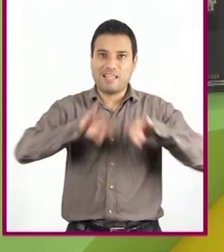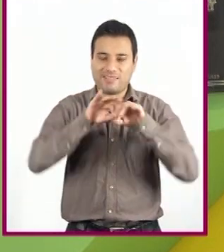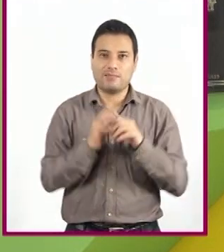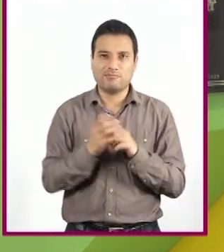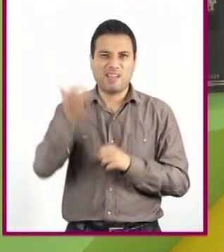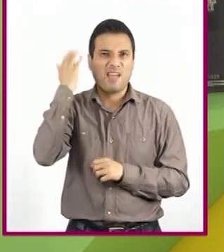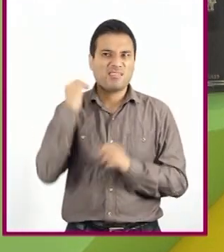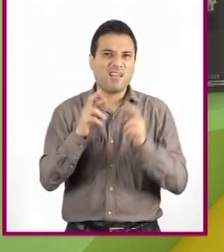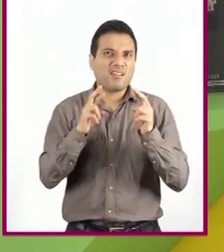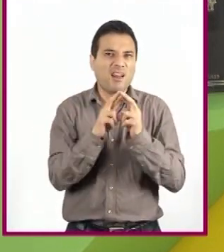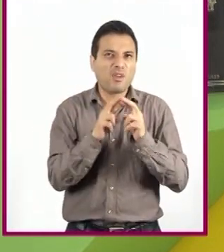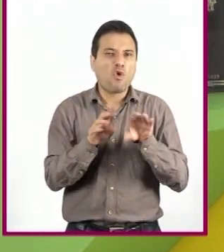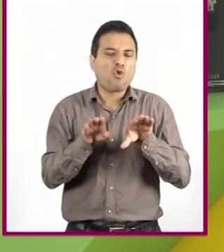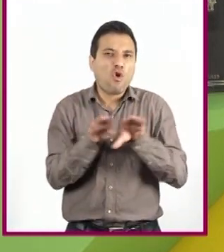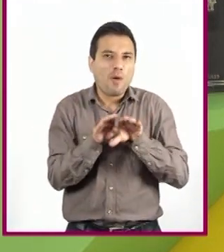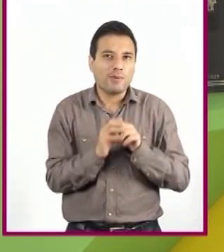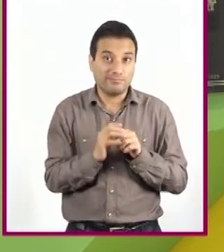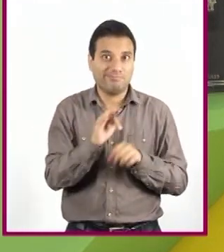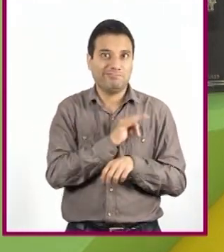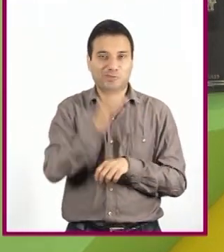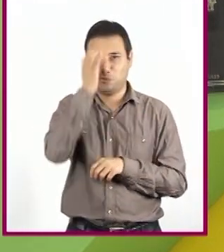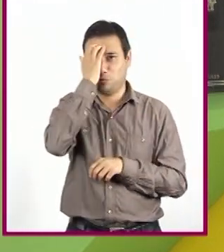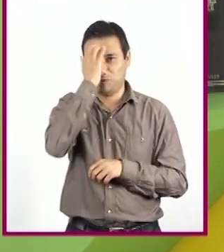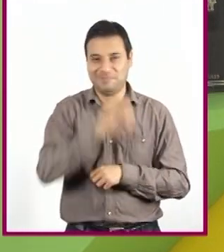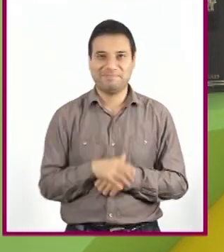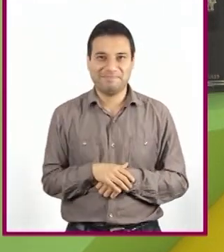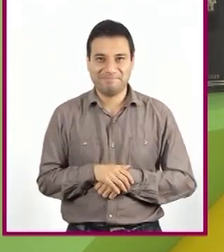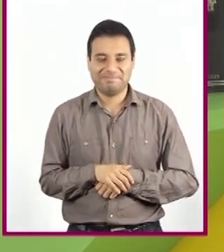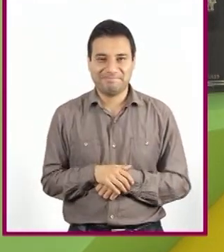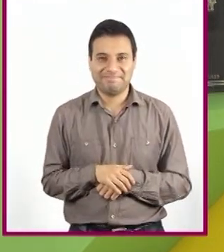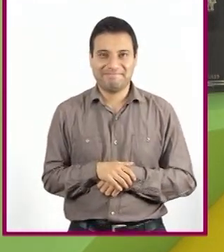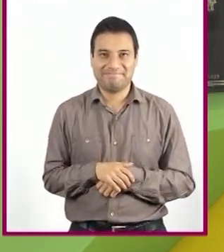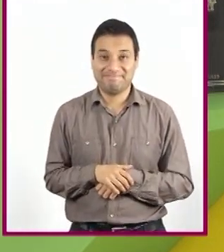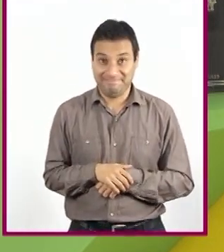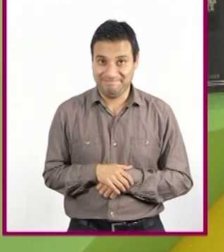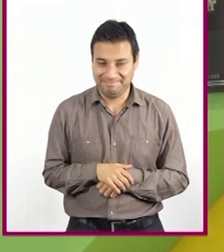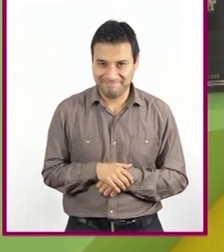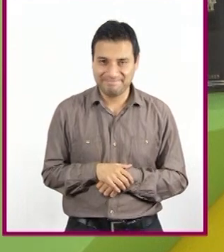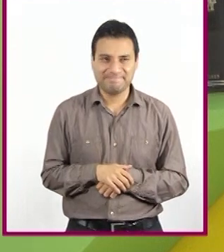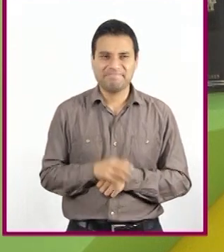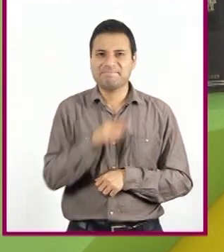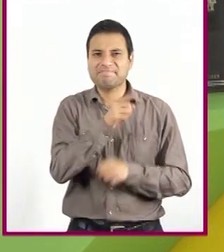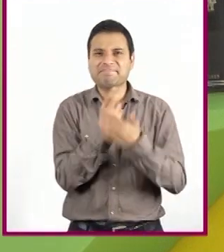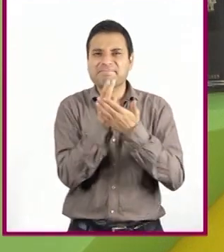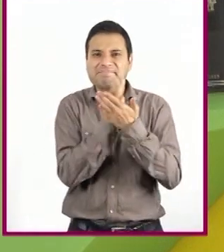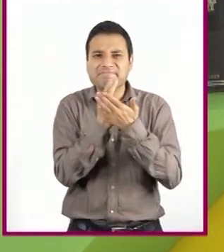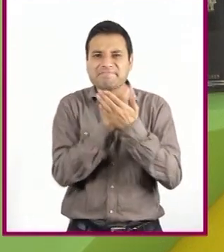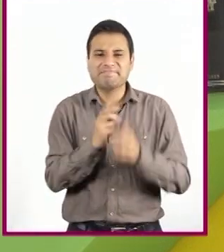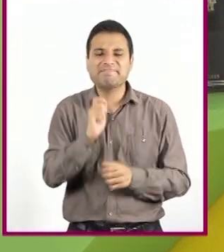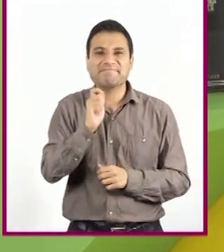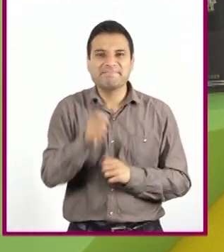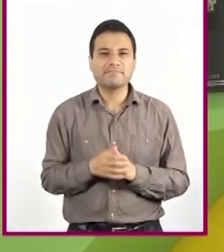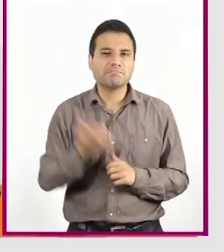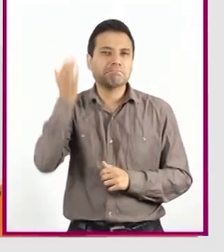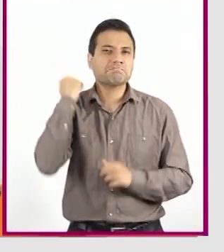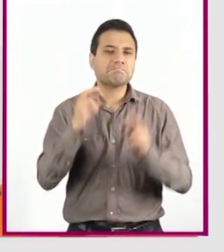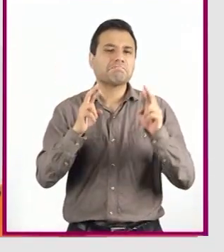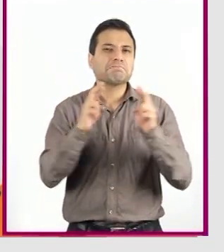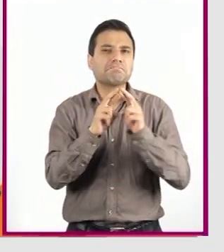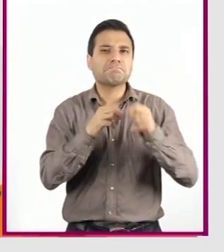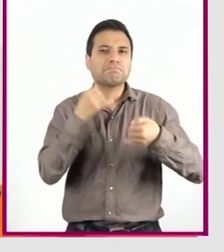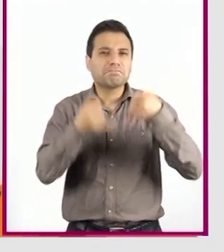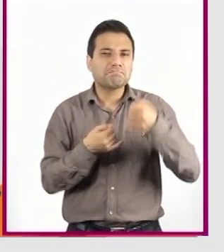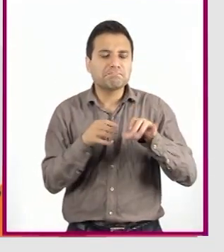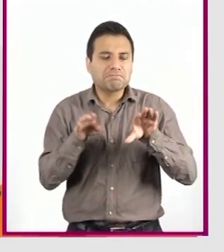concepciones religiosas de la época. En términos generales, describen las ceremonias asociadas al juego.